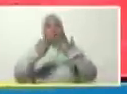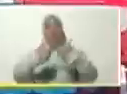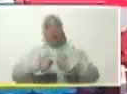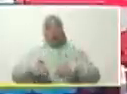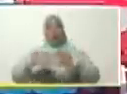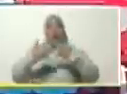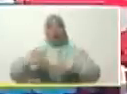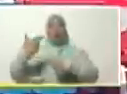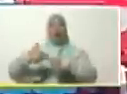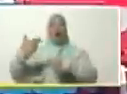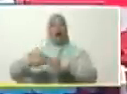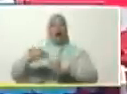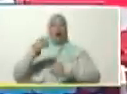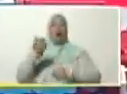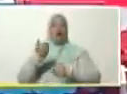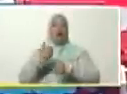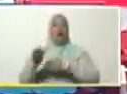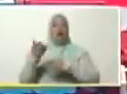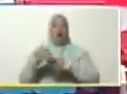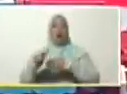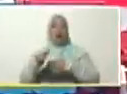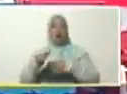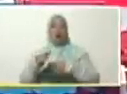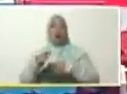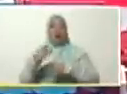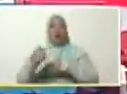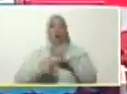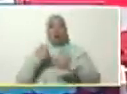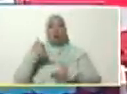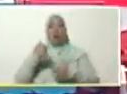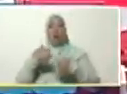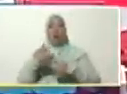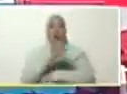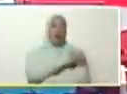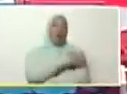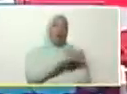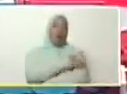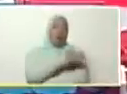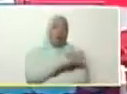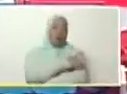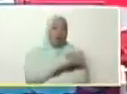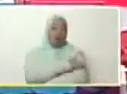que había crecido amamantada por el imperialismo,